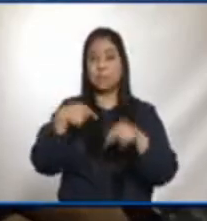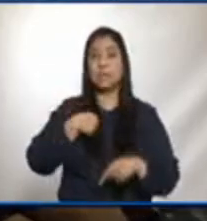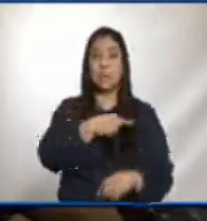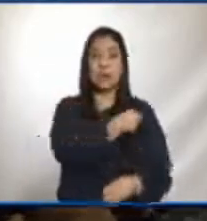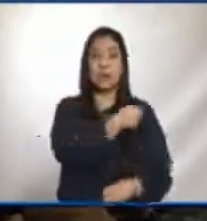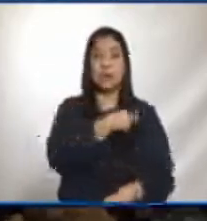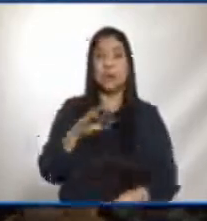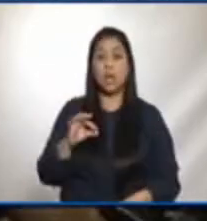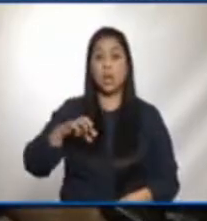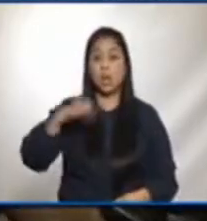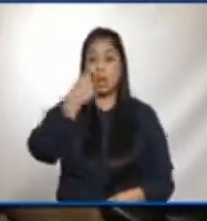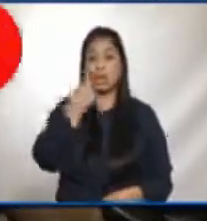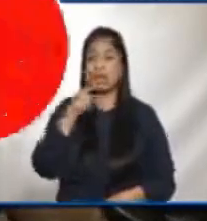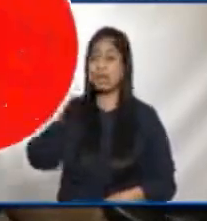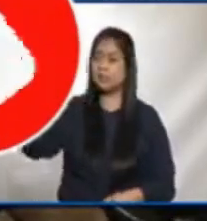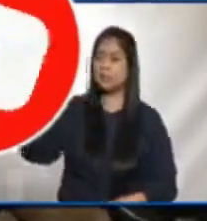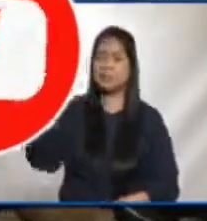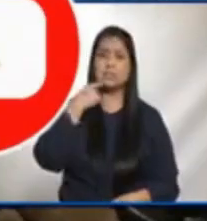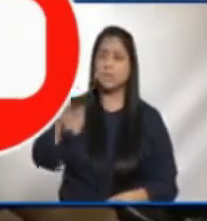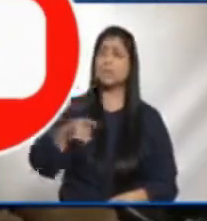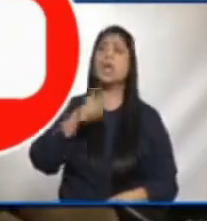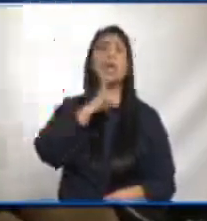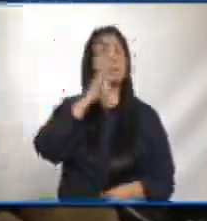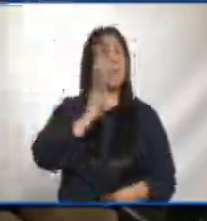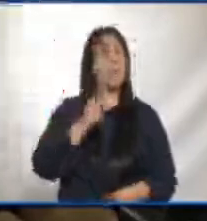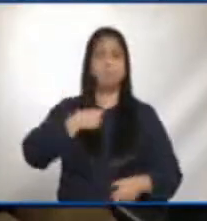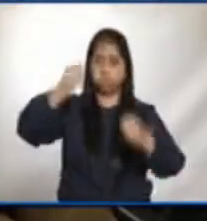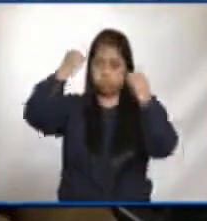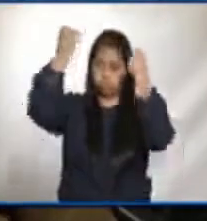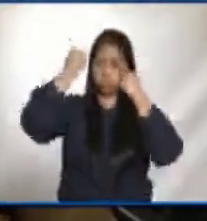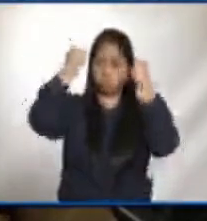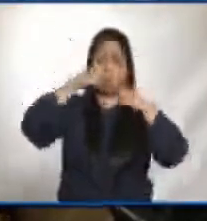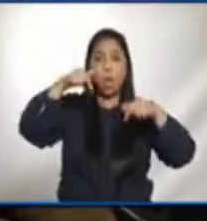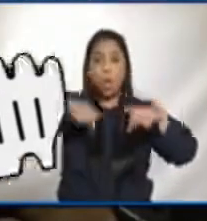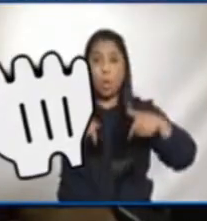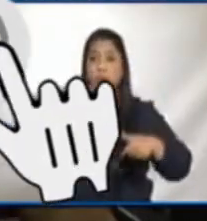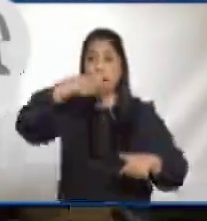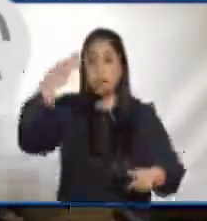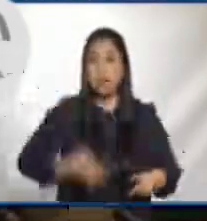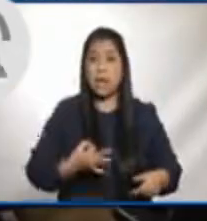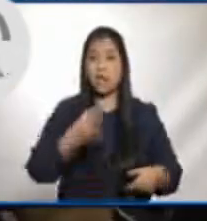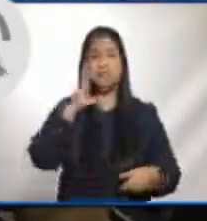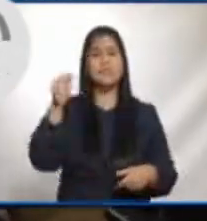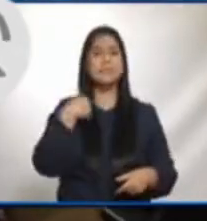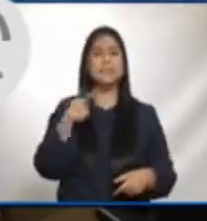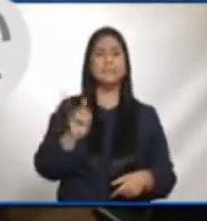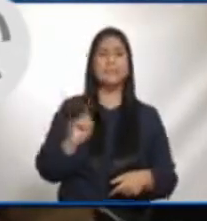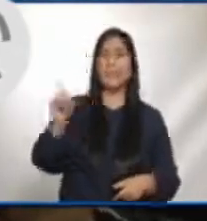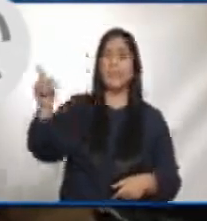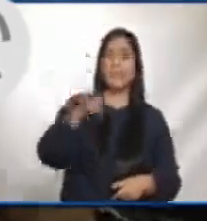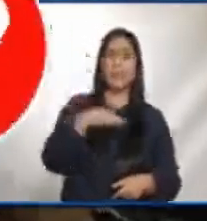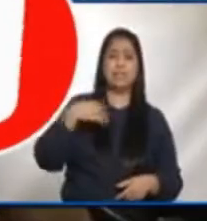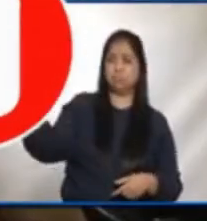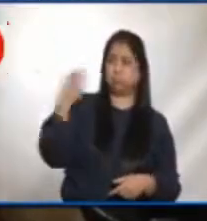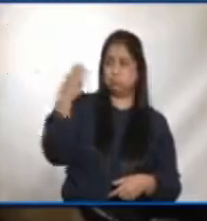en Guatemala, en donde le hice ver que íbamos a formalizar una protesta formal el día de hoy, porque nos parece increíble que estén